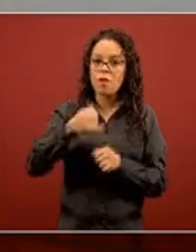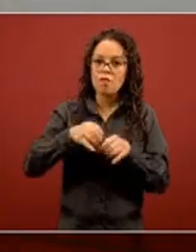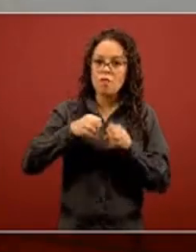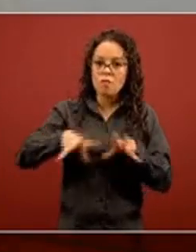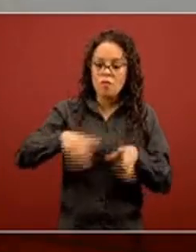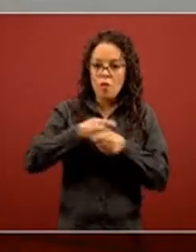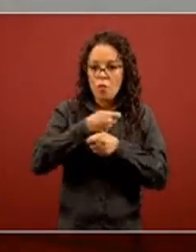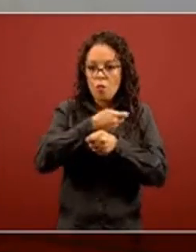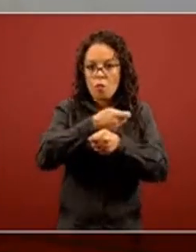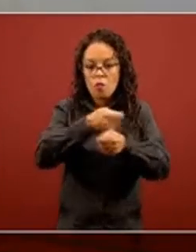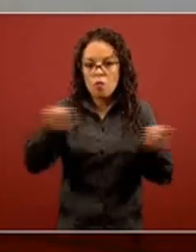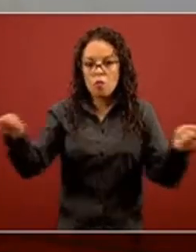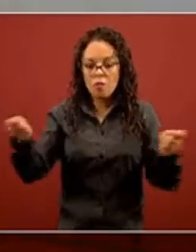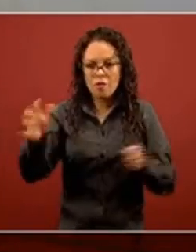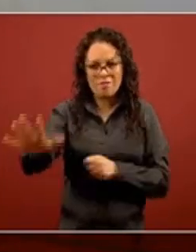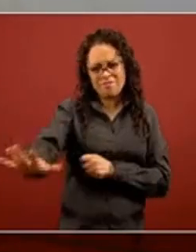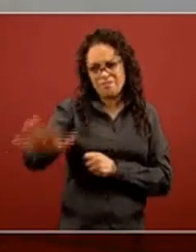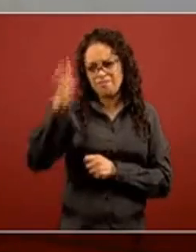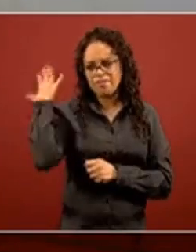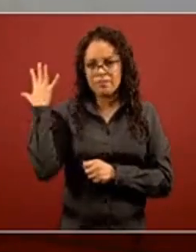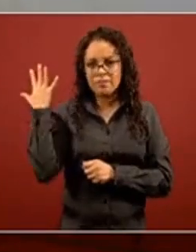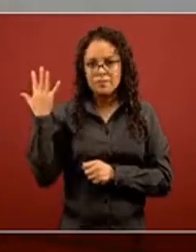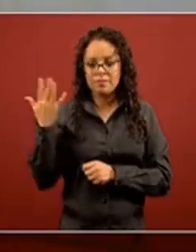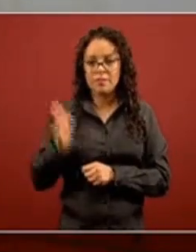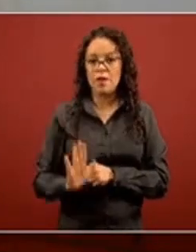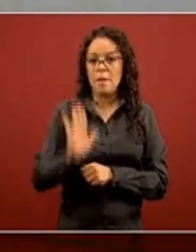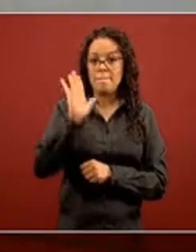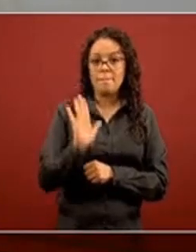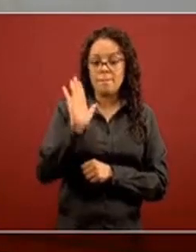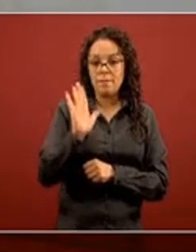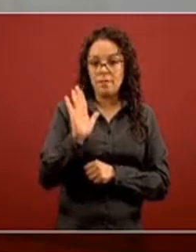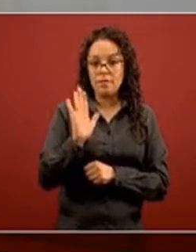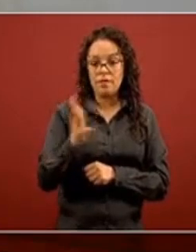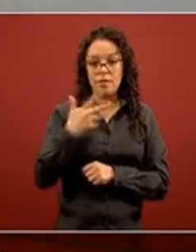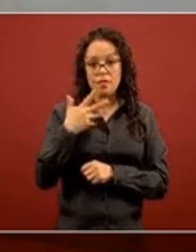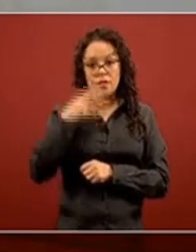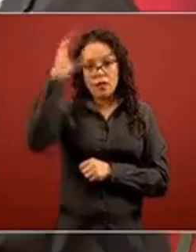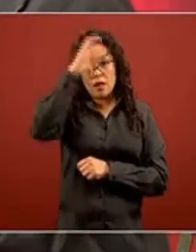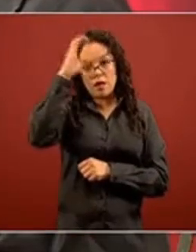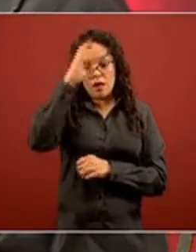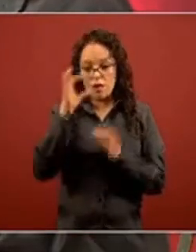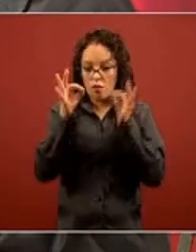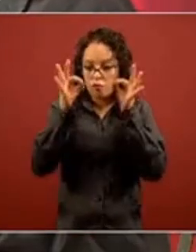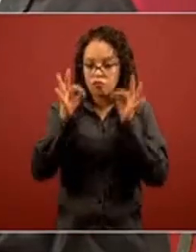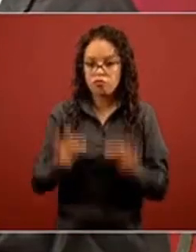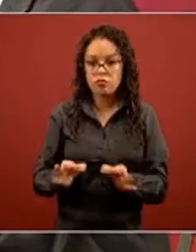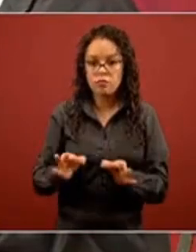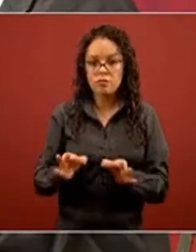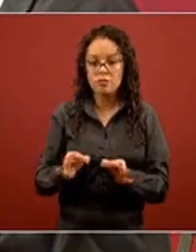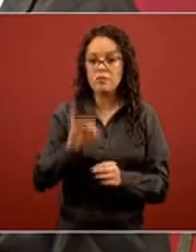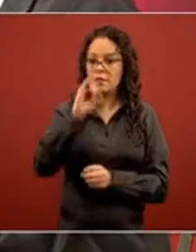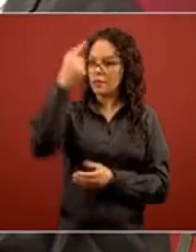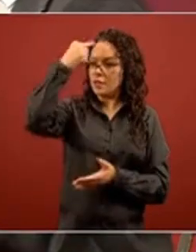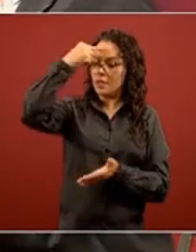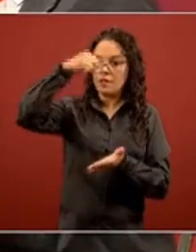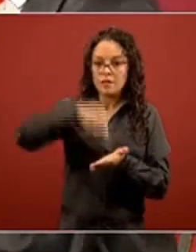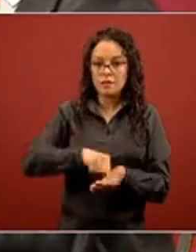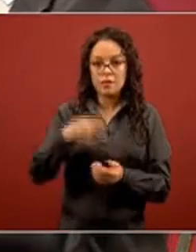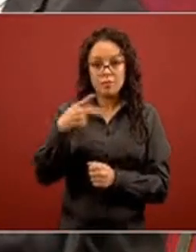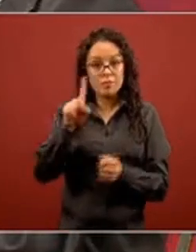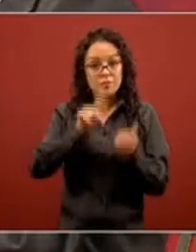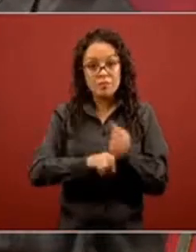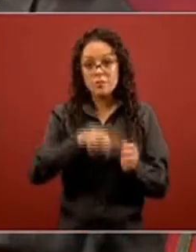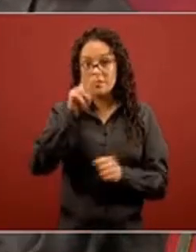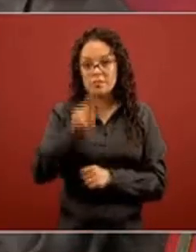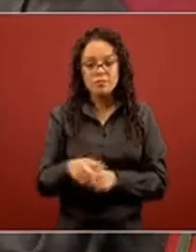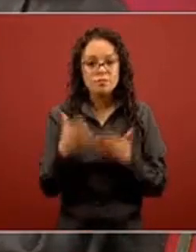es muy sólido científicamente o que hay evidencia creíble, cuando no es el caso. Hay